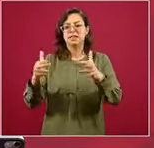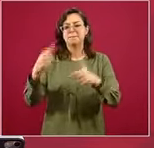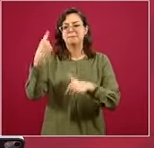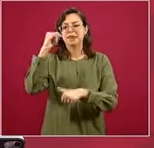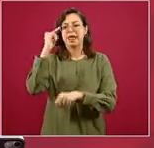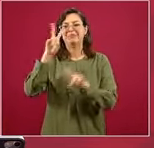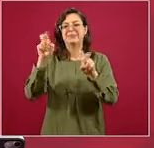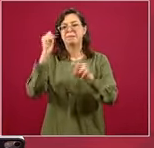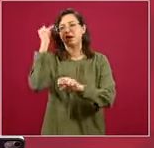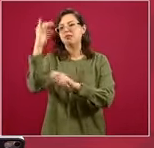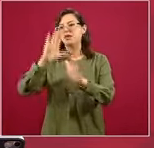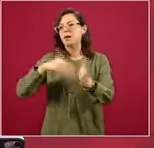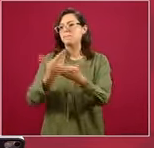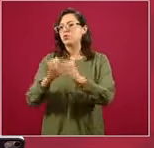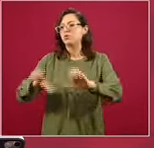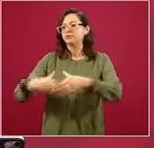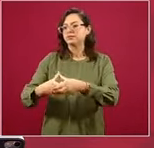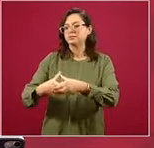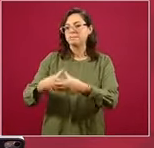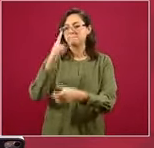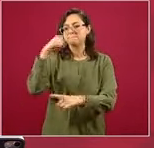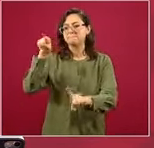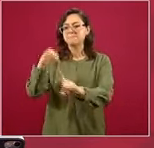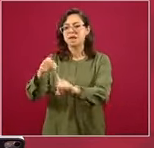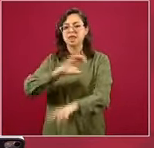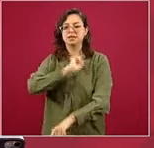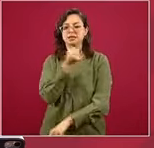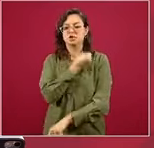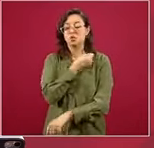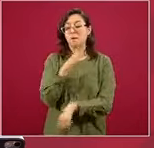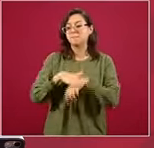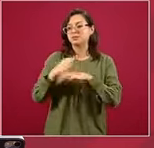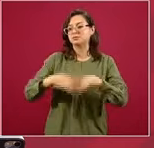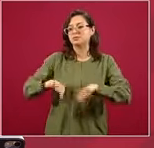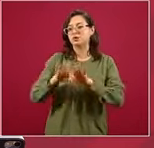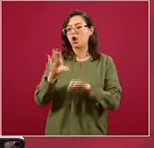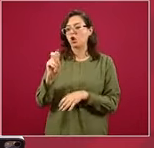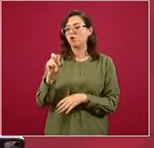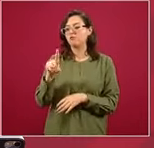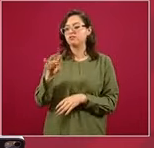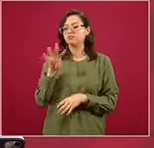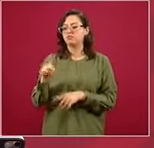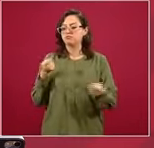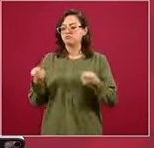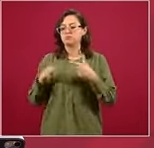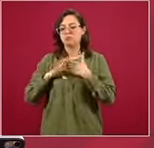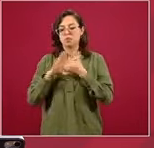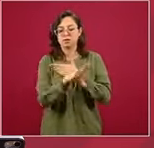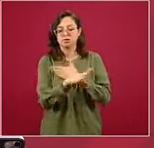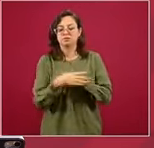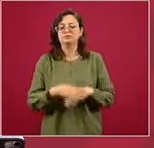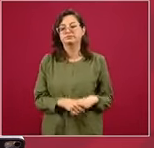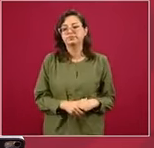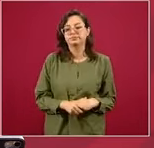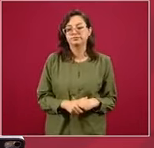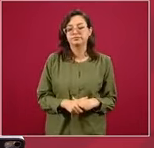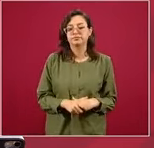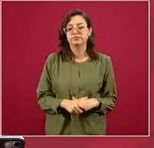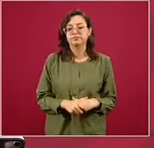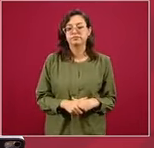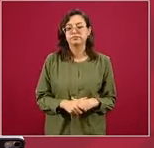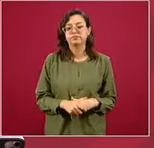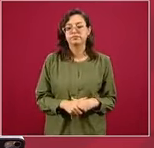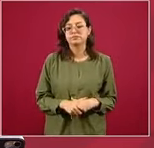Comunitaria por la Salud, específicamente para la prevención y control de COVID-19, que presentamos